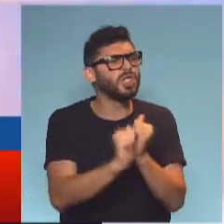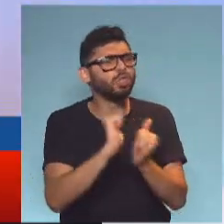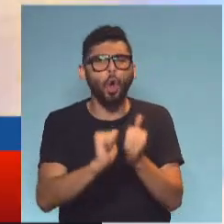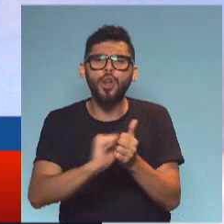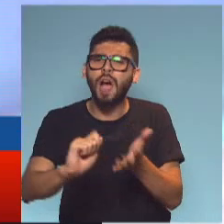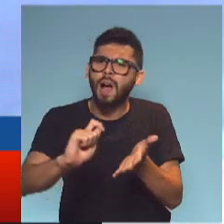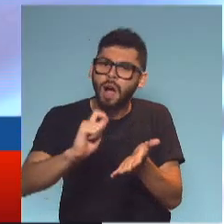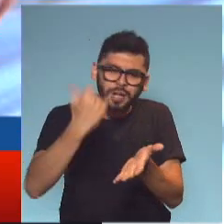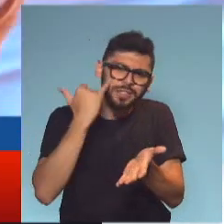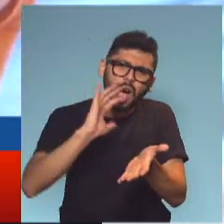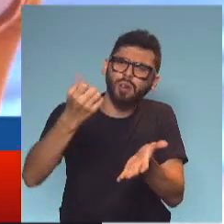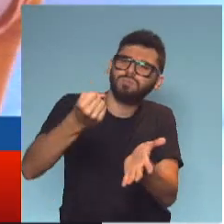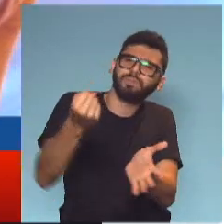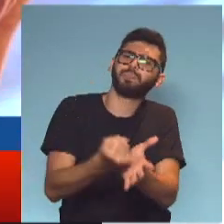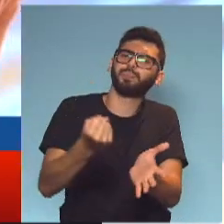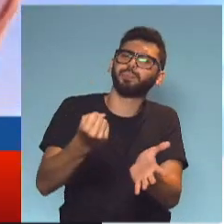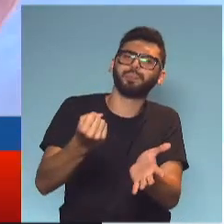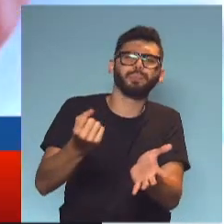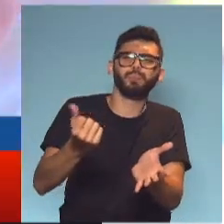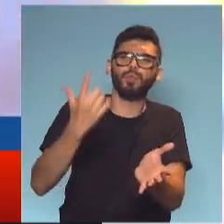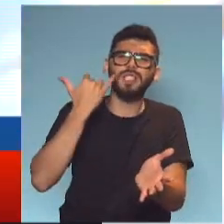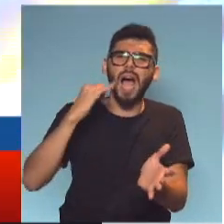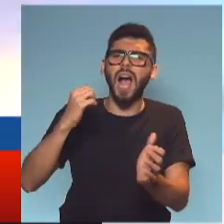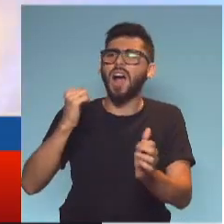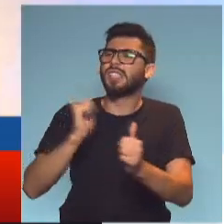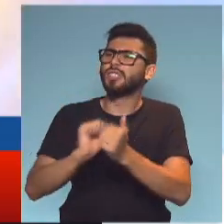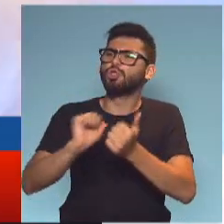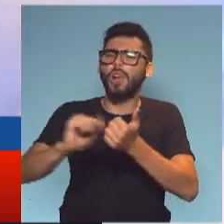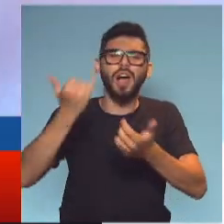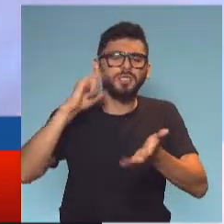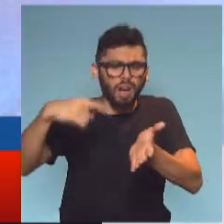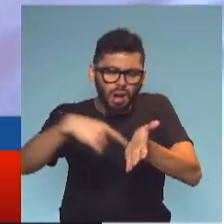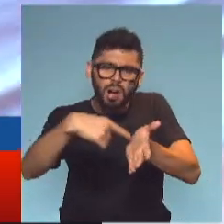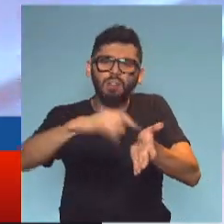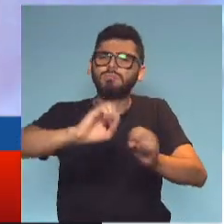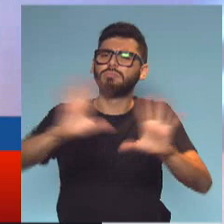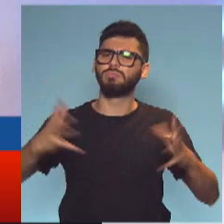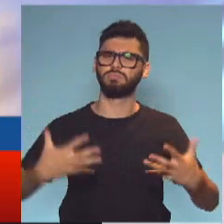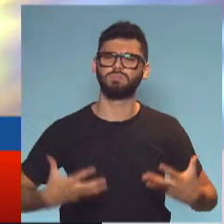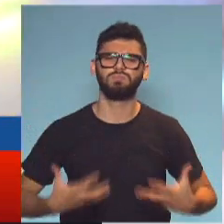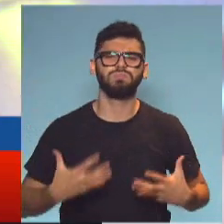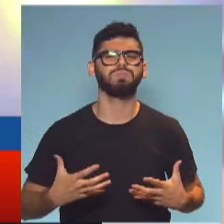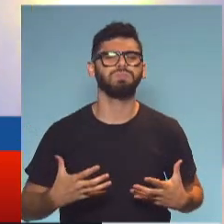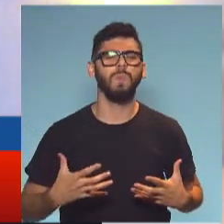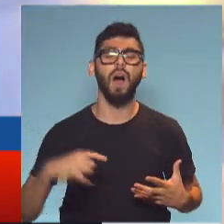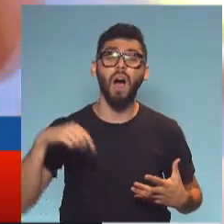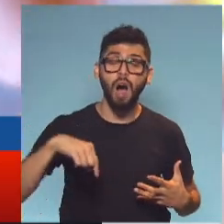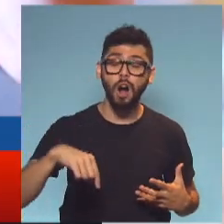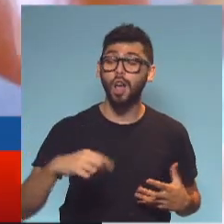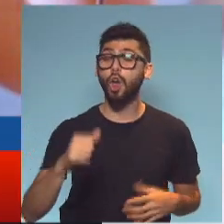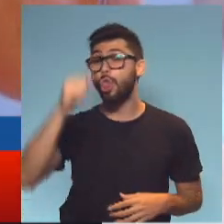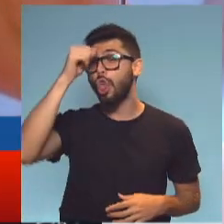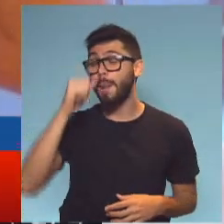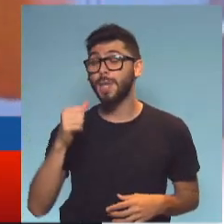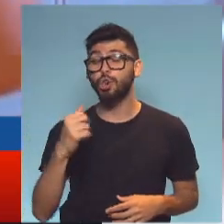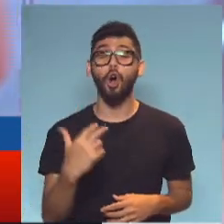ese legado. La historia ya se pronunció sobre esa labor. Y ahora, este domingo 11 de abril,